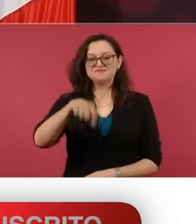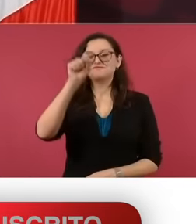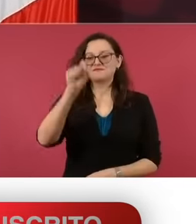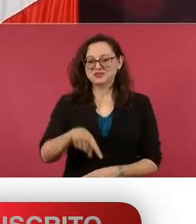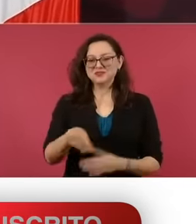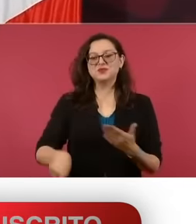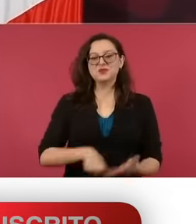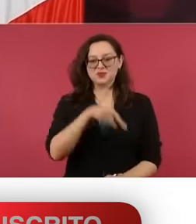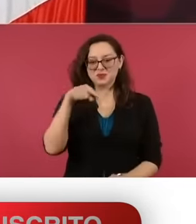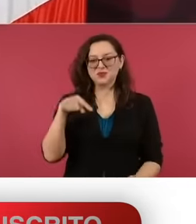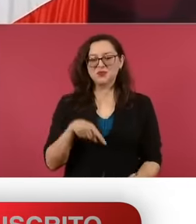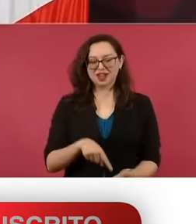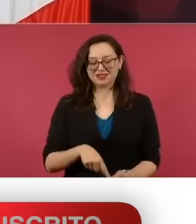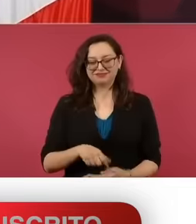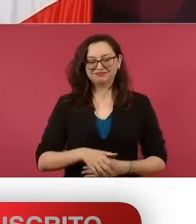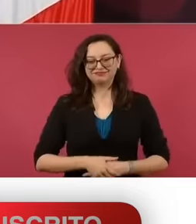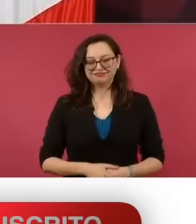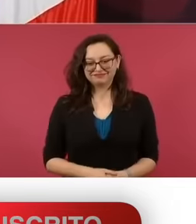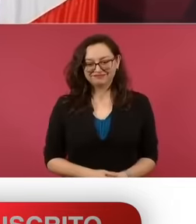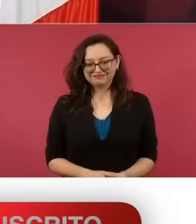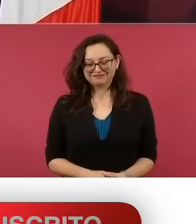Pues platicarles que fue,